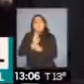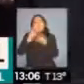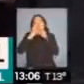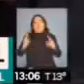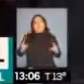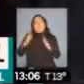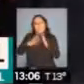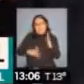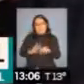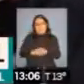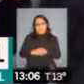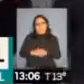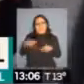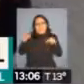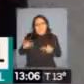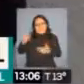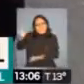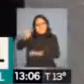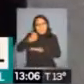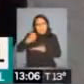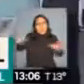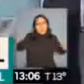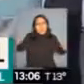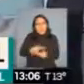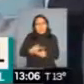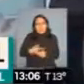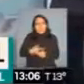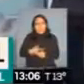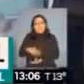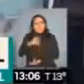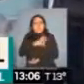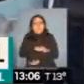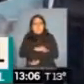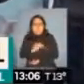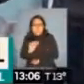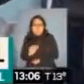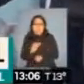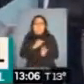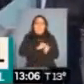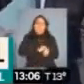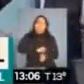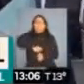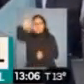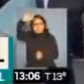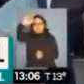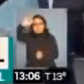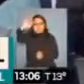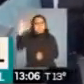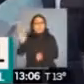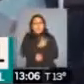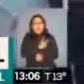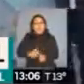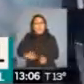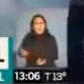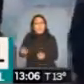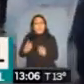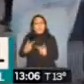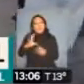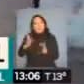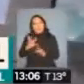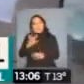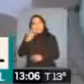hizo fue que nuestro salario se devaluara aún más con la inflación y todos los aumentos que dio el gobierno de la provincia en realidad vinieron a